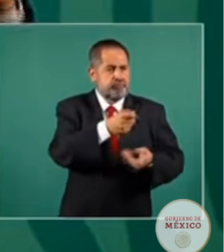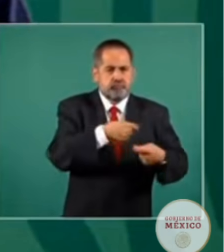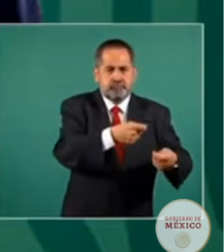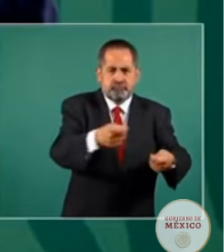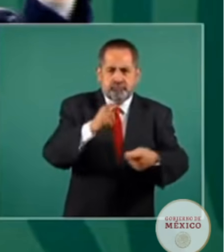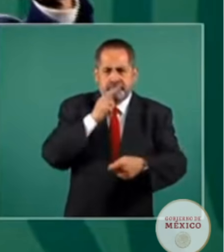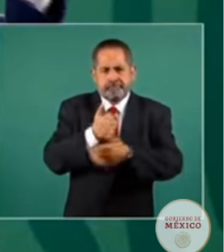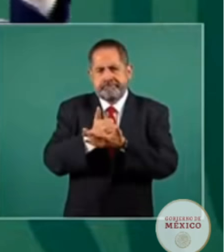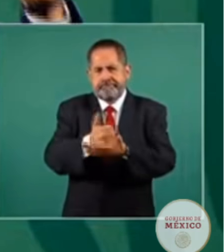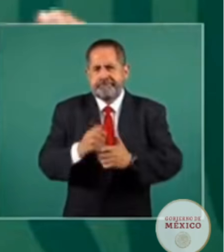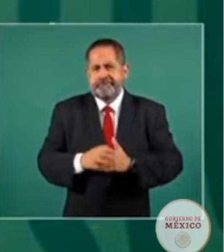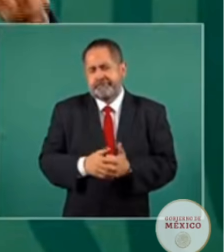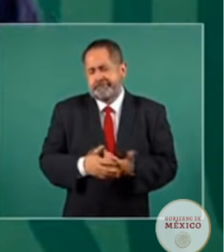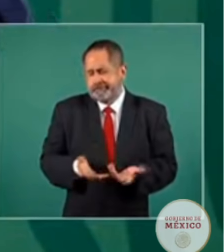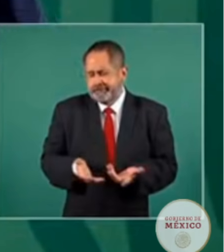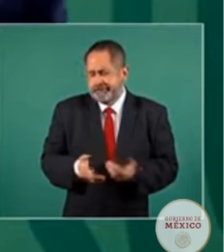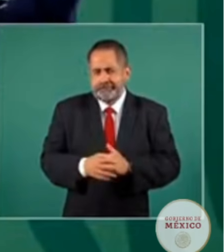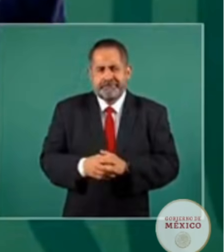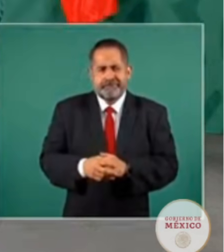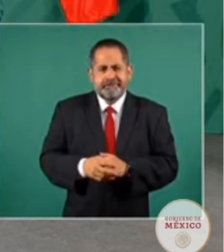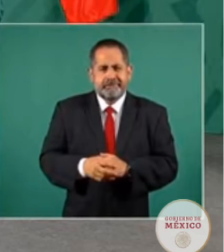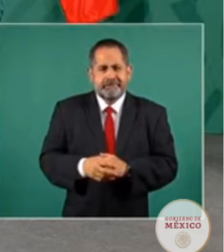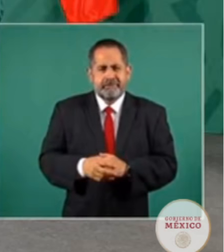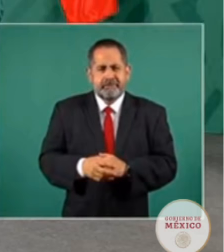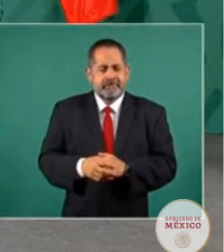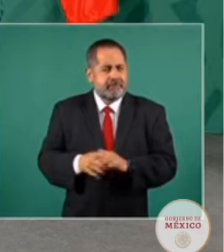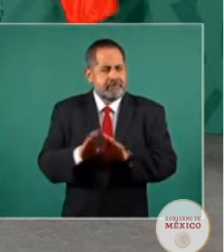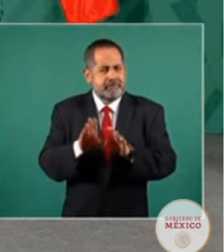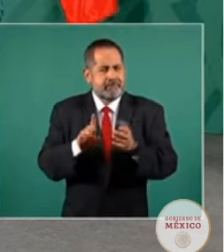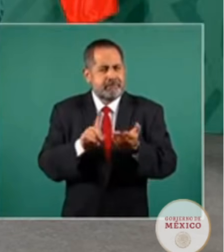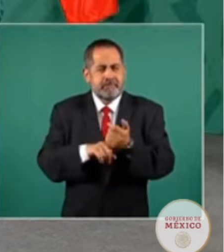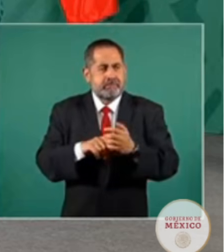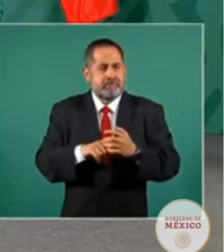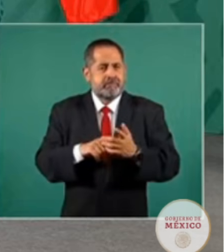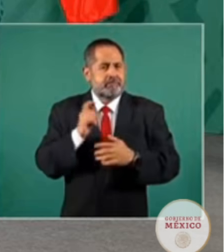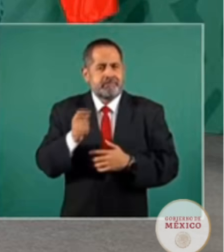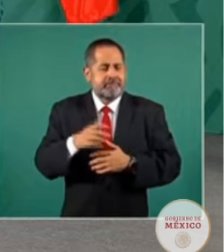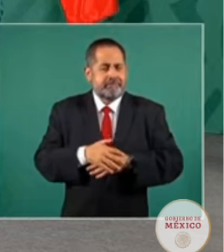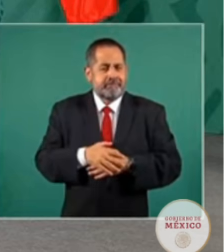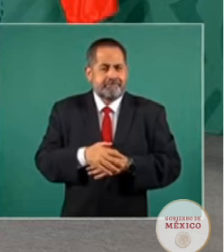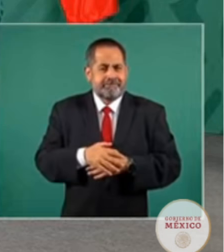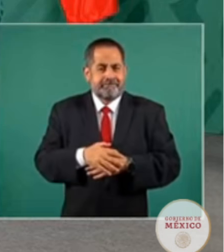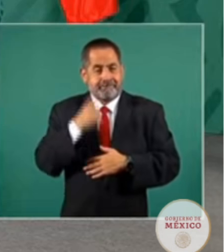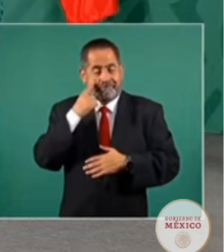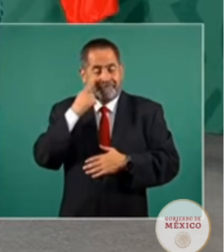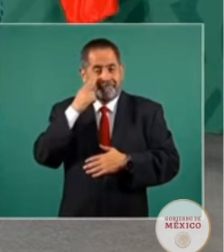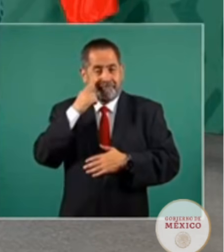Es muy piramidal el funcionamiento de los poderes.